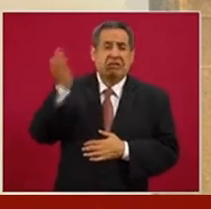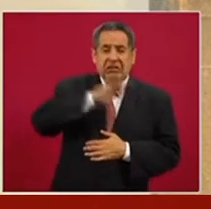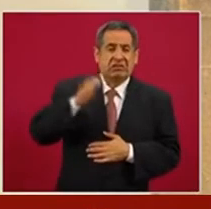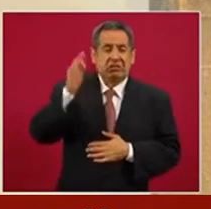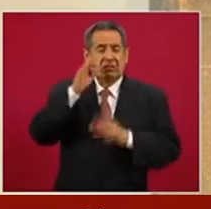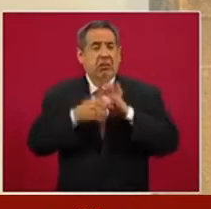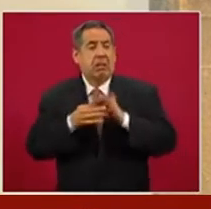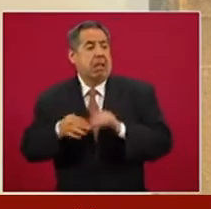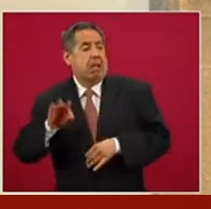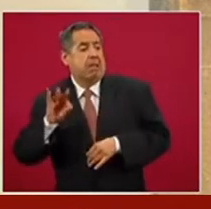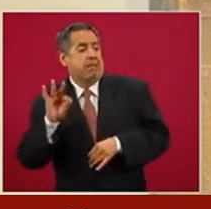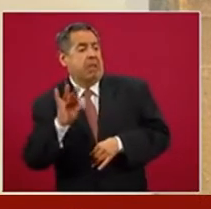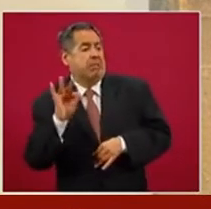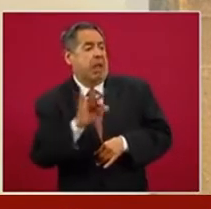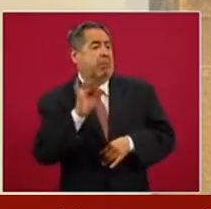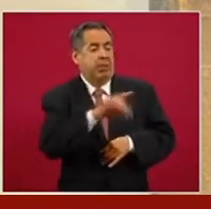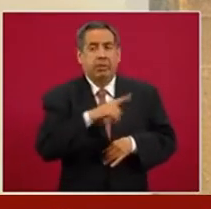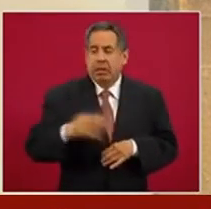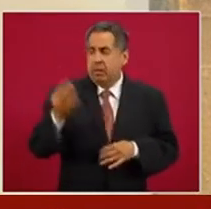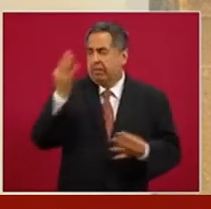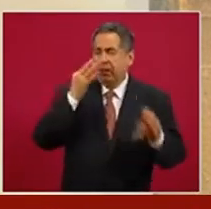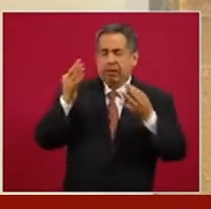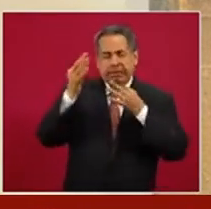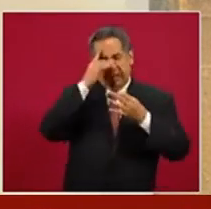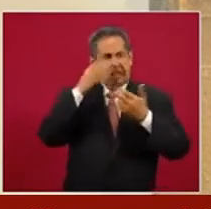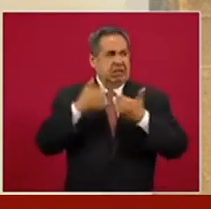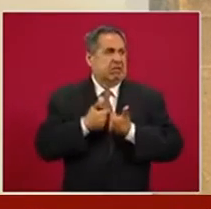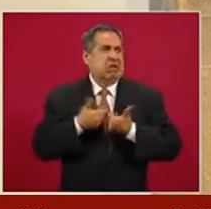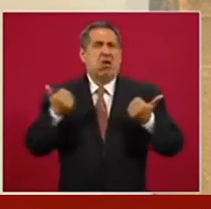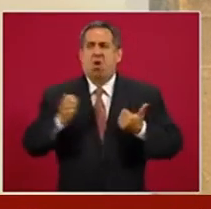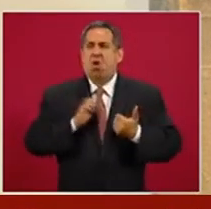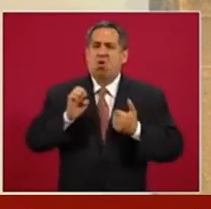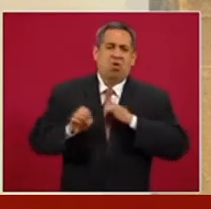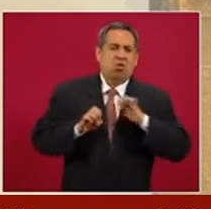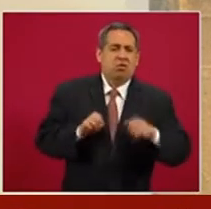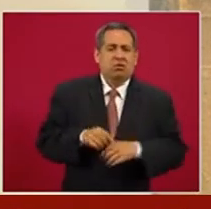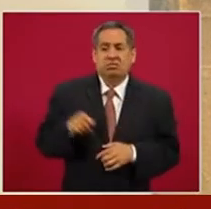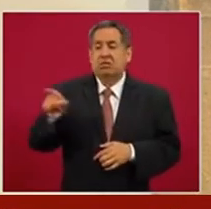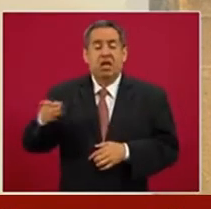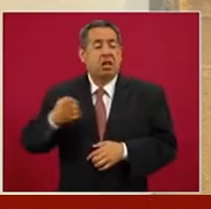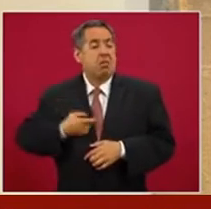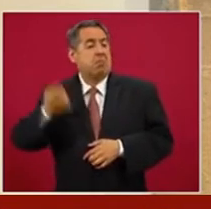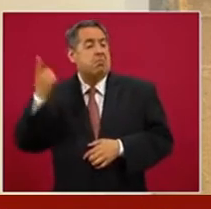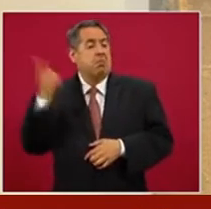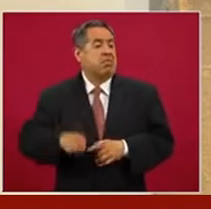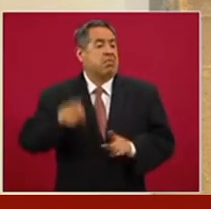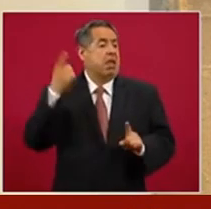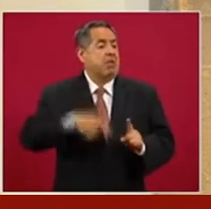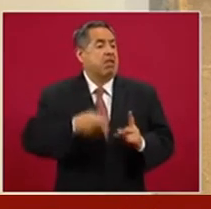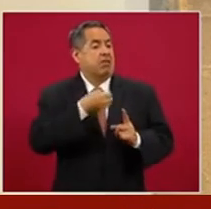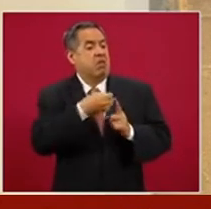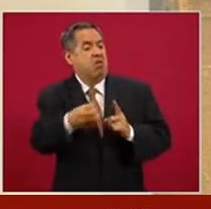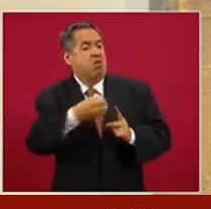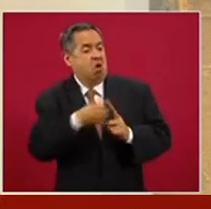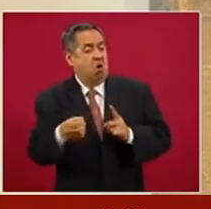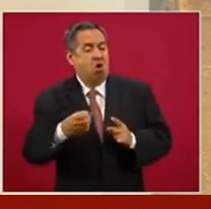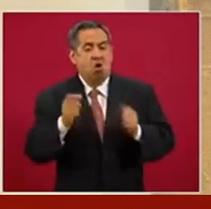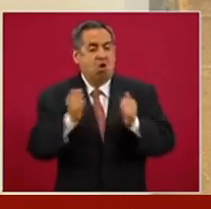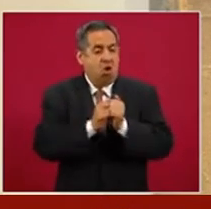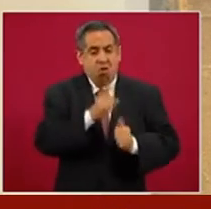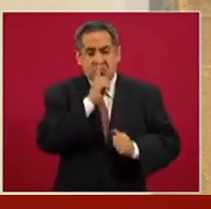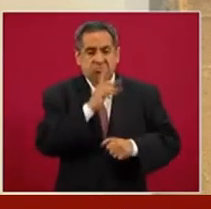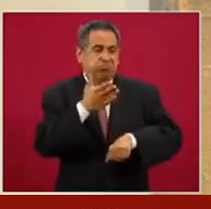odio y división en la sociedad mexicana. Sus palabras son órdenes. Tras ellas han llegado la censura, las